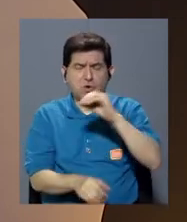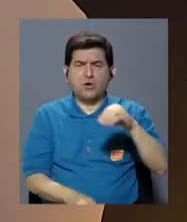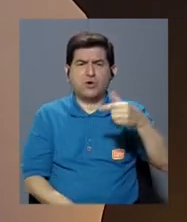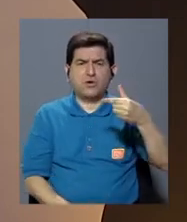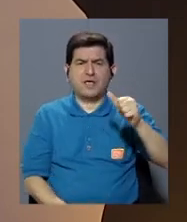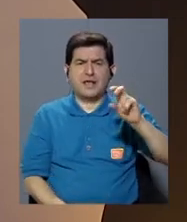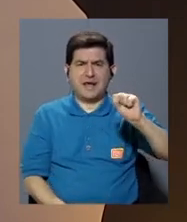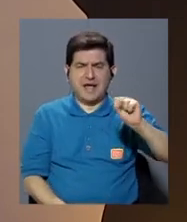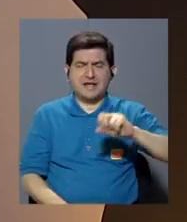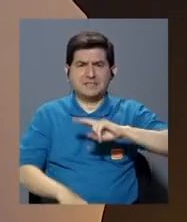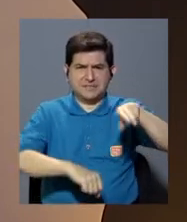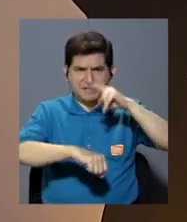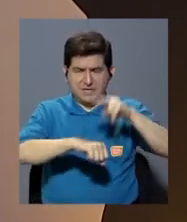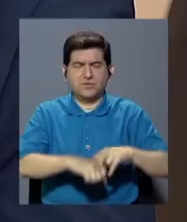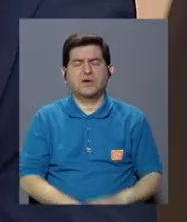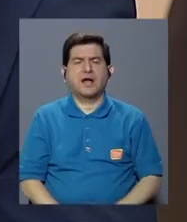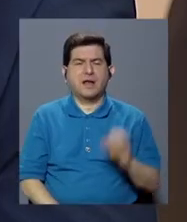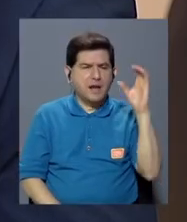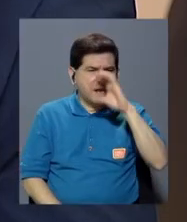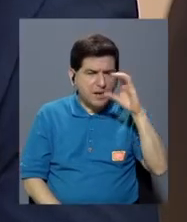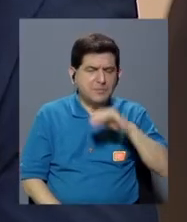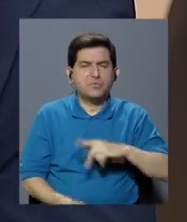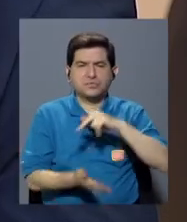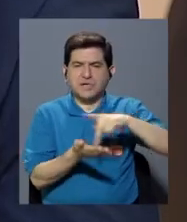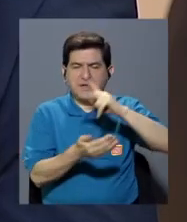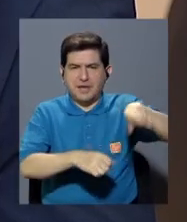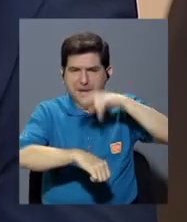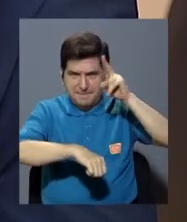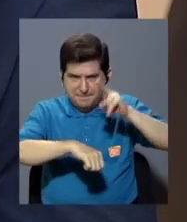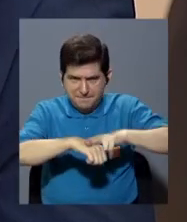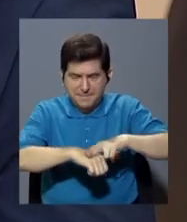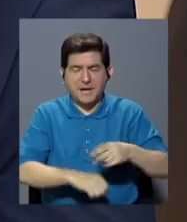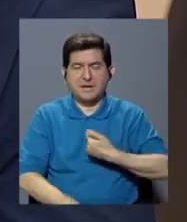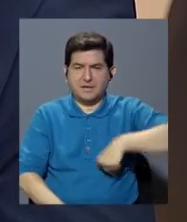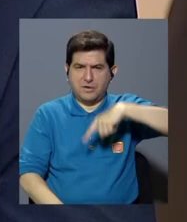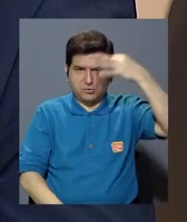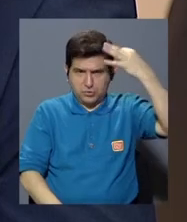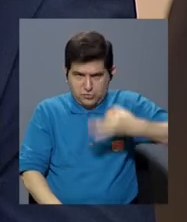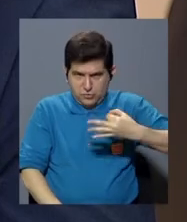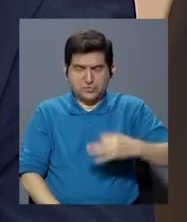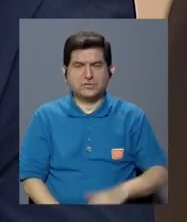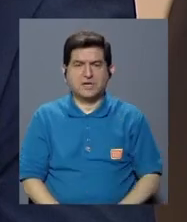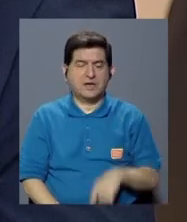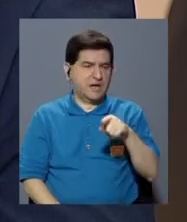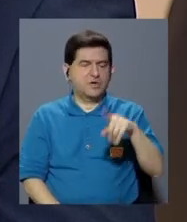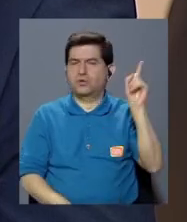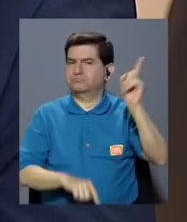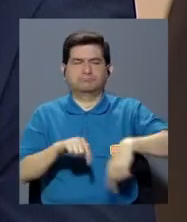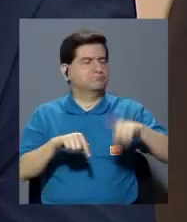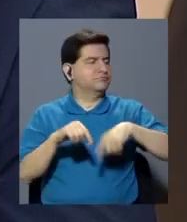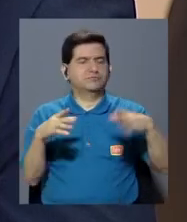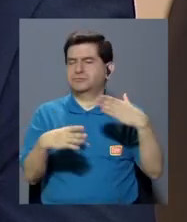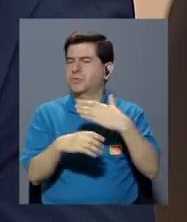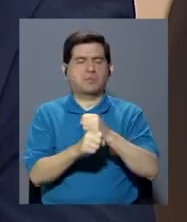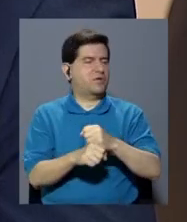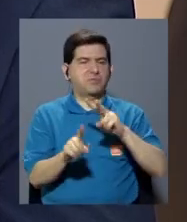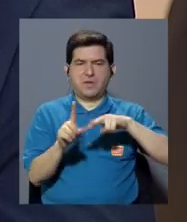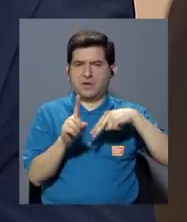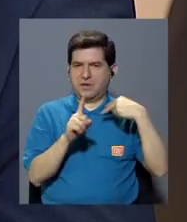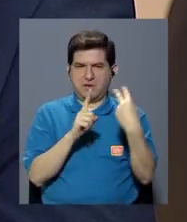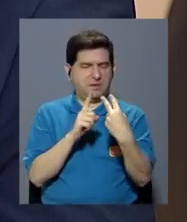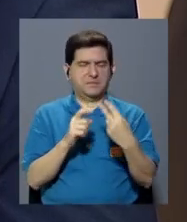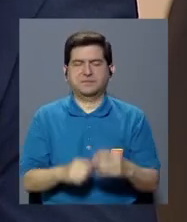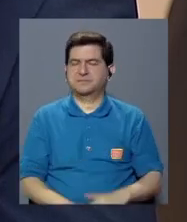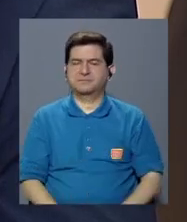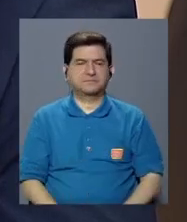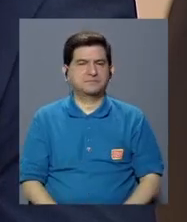como en gas natural no sería posible. La exploración y explotación, sí, en parques nacionales realmente para nosotros es inviable desde el punto